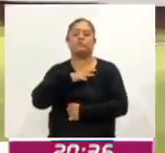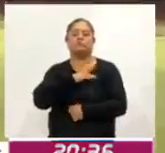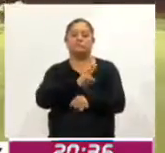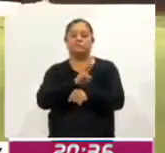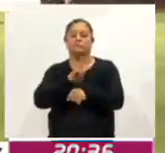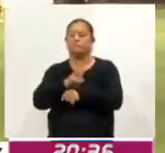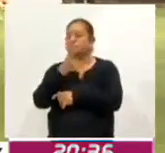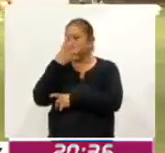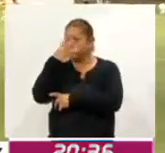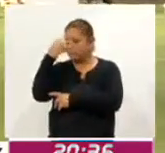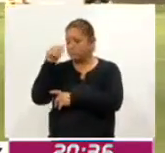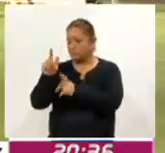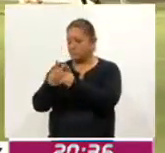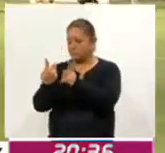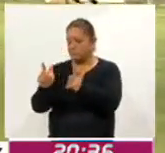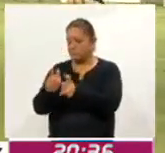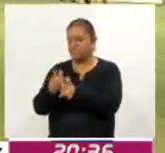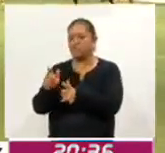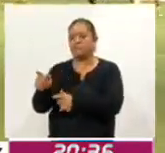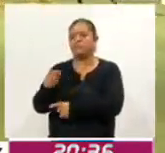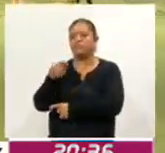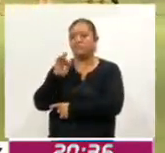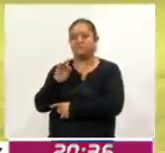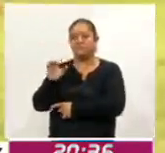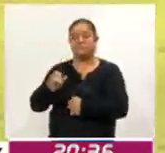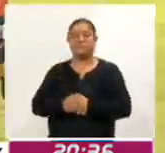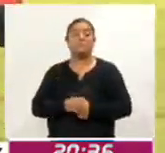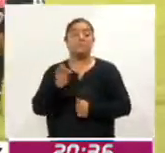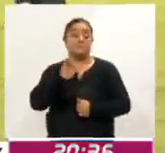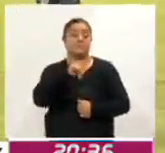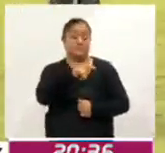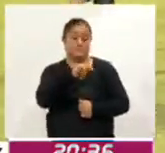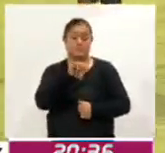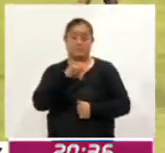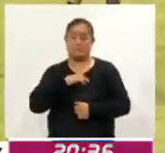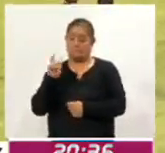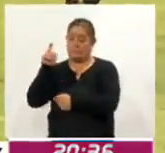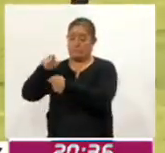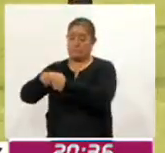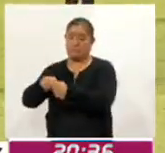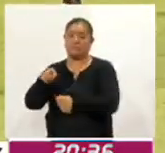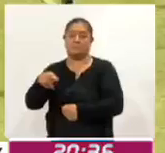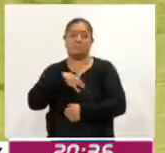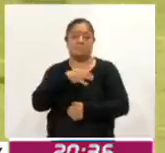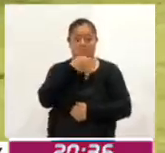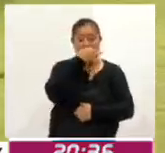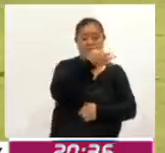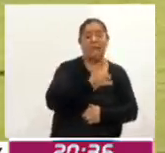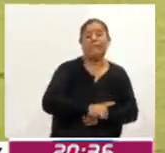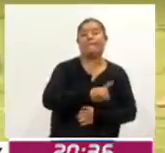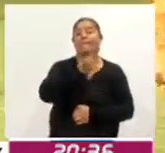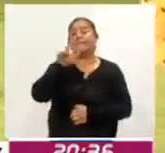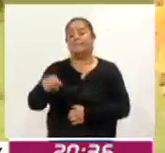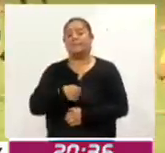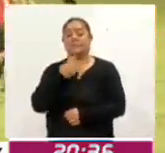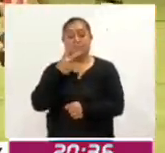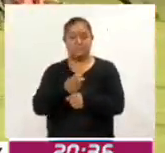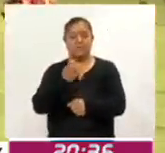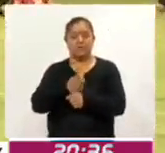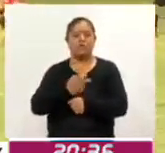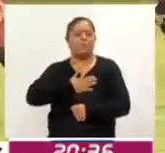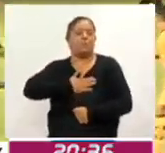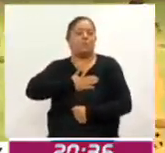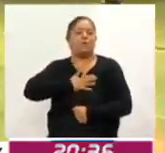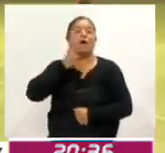Club Coyotes de Tlaxcala FC. Y en caso de ser apto para jugar dentro del equipo, se convocará más adelante para el segundo proceso de pruebas